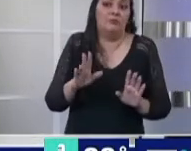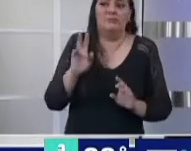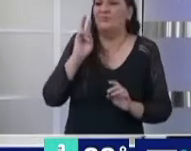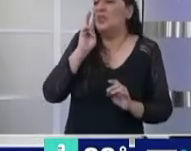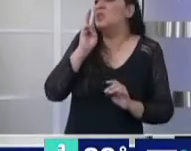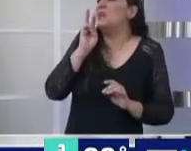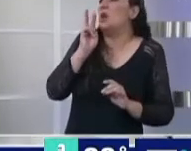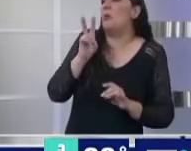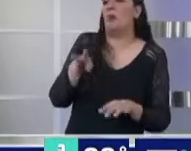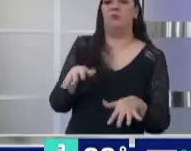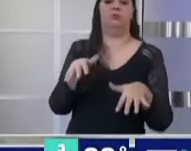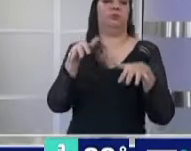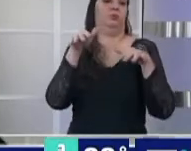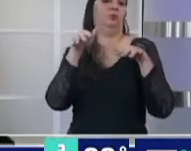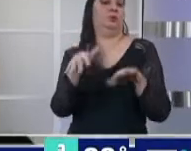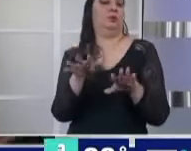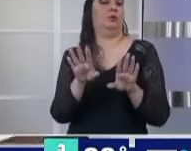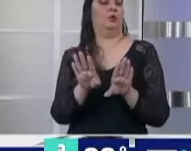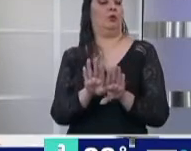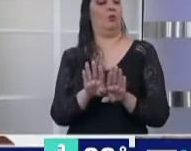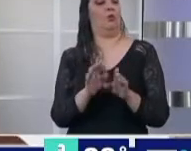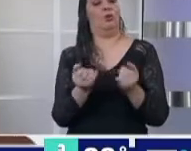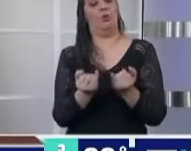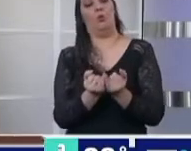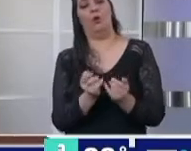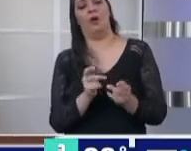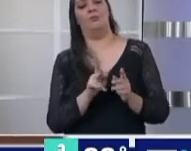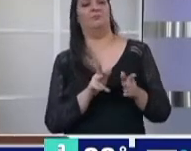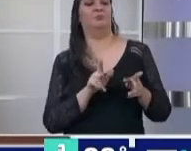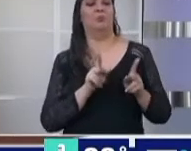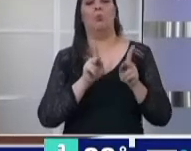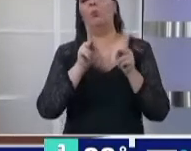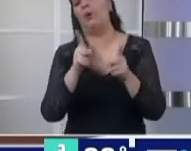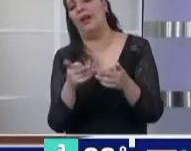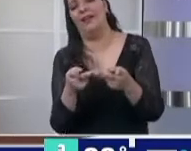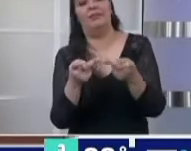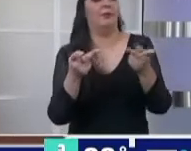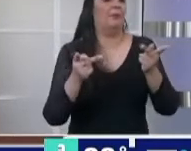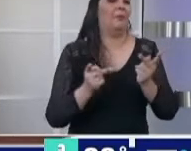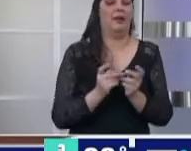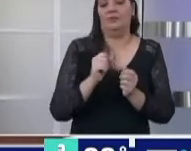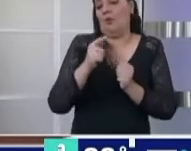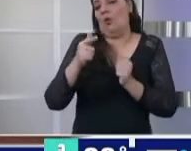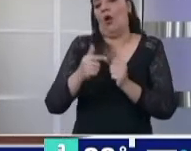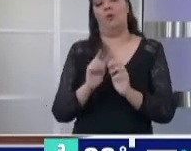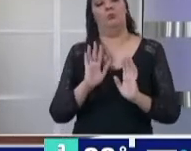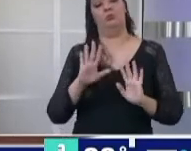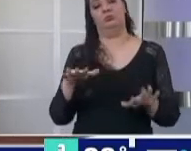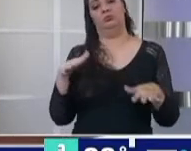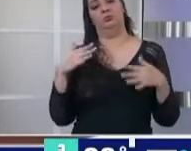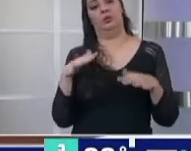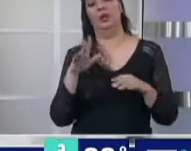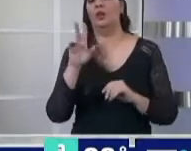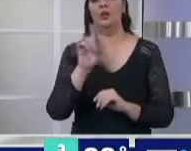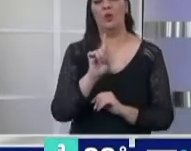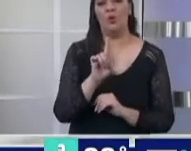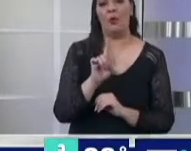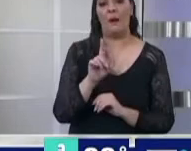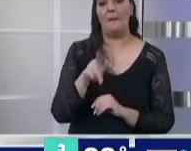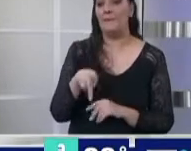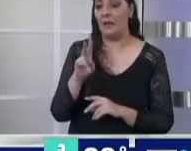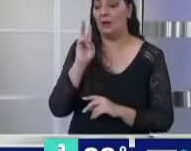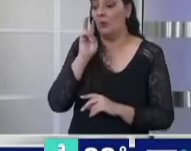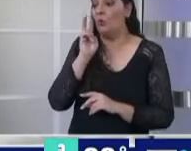mucho como una plaza, un parque o alguna otra obra faraónica. Hoy, el